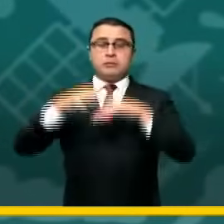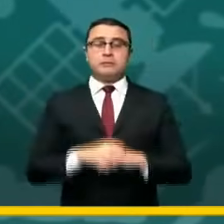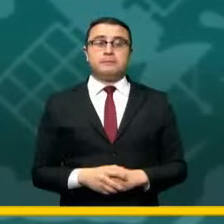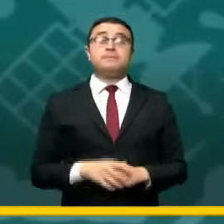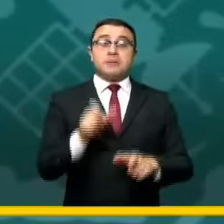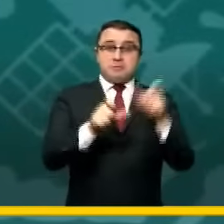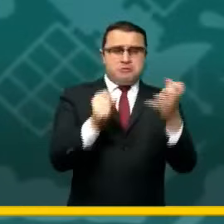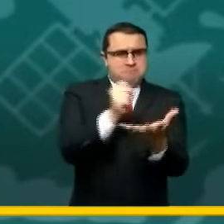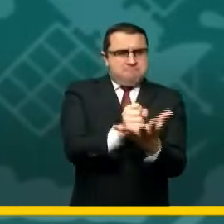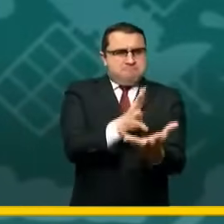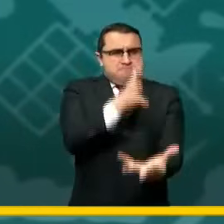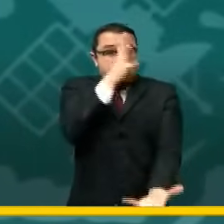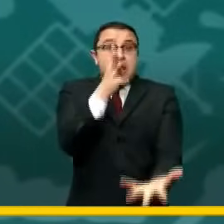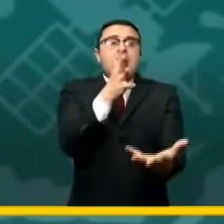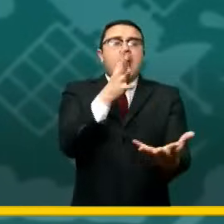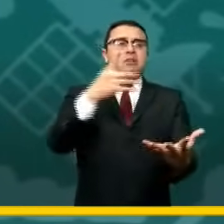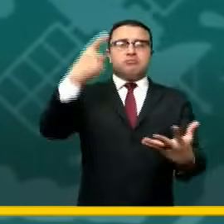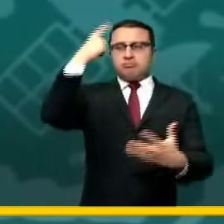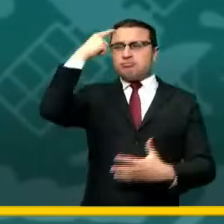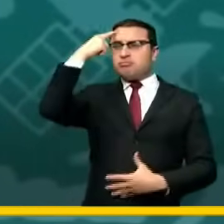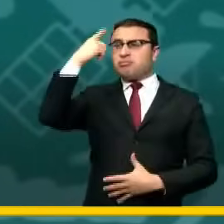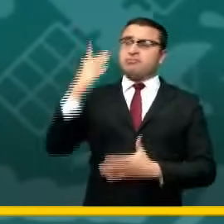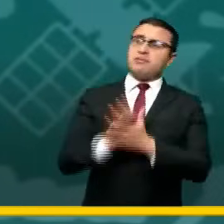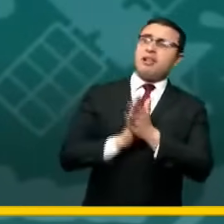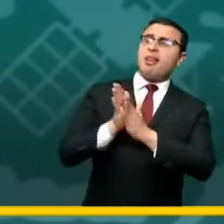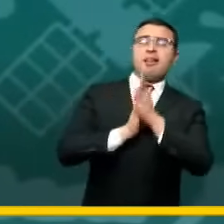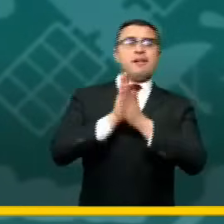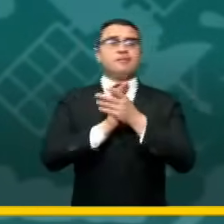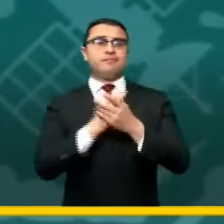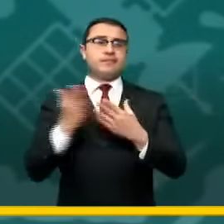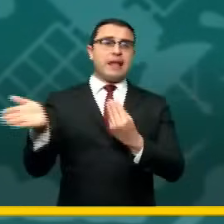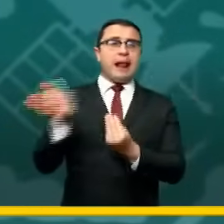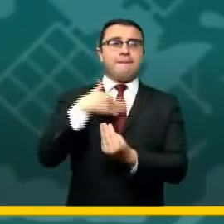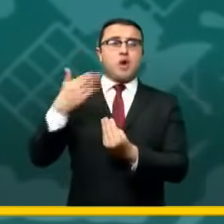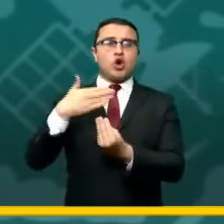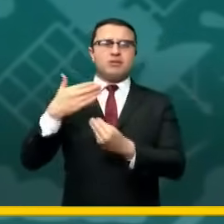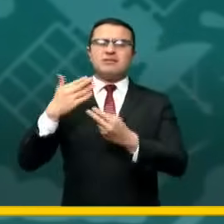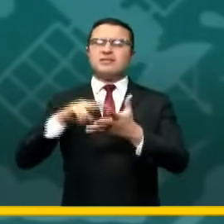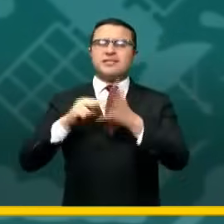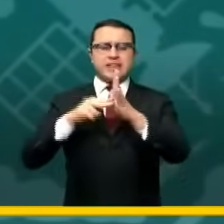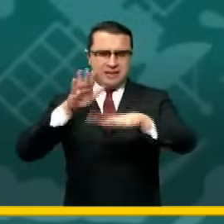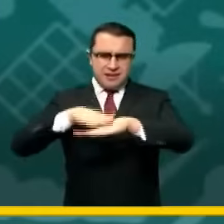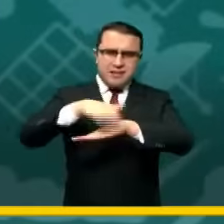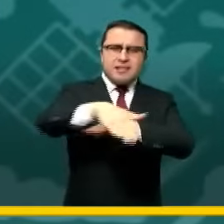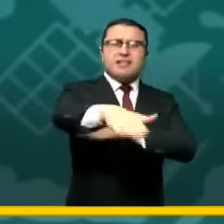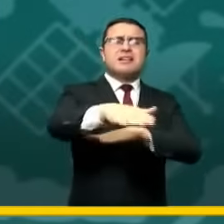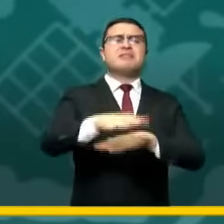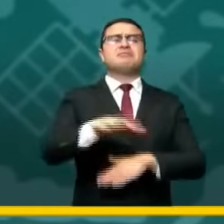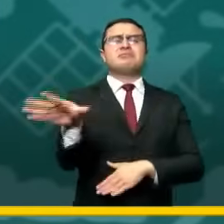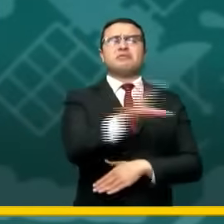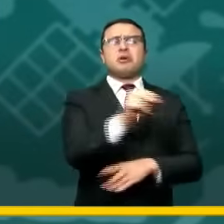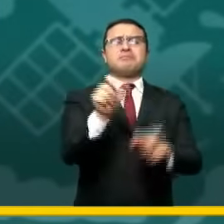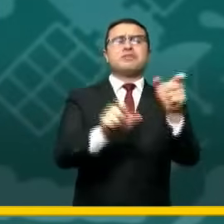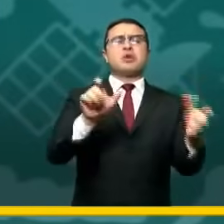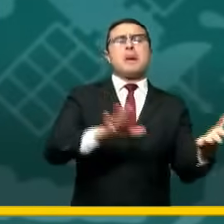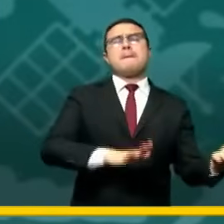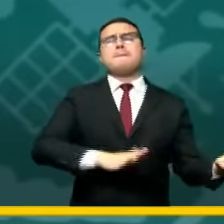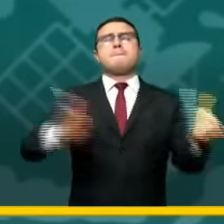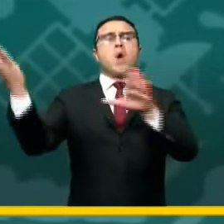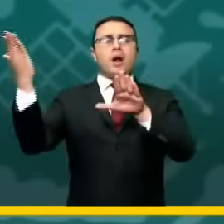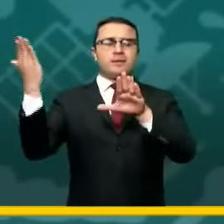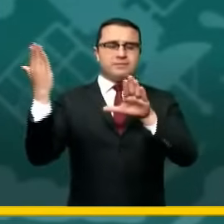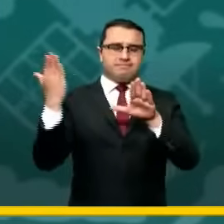al basarse en carbono, es un consumo basado en la muerte de los demás. De ahí la